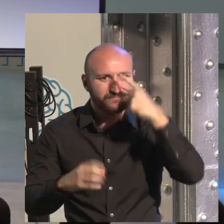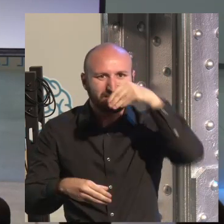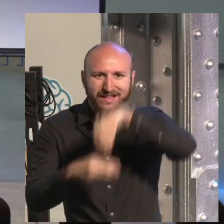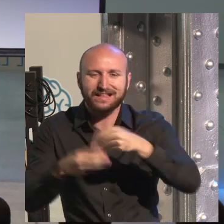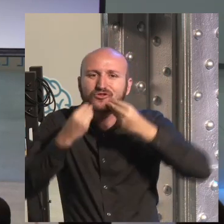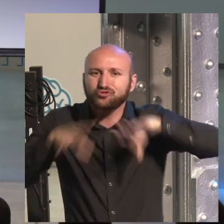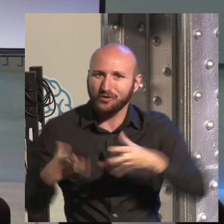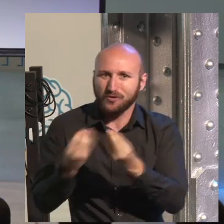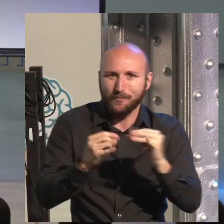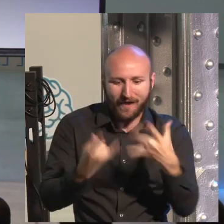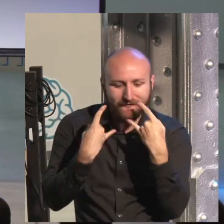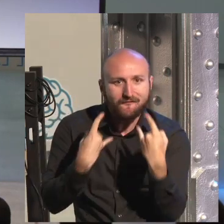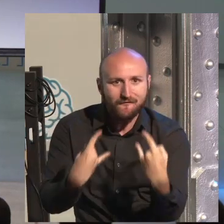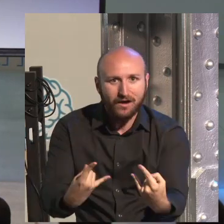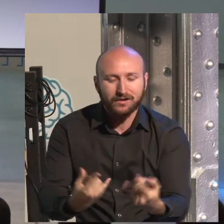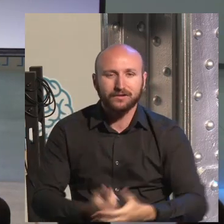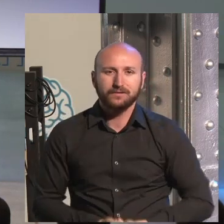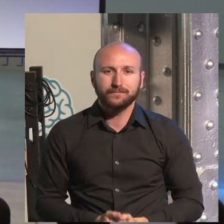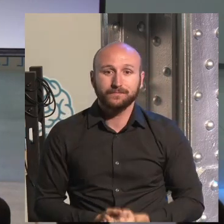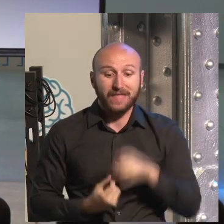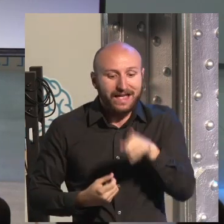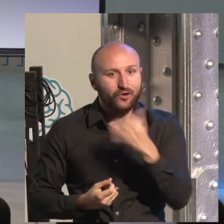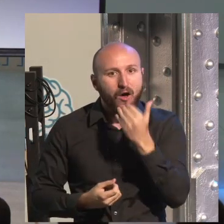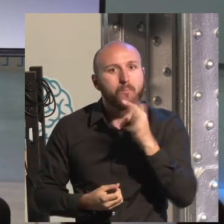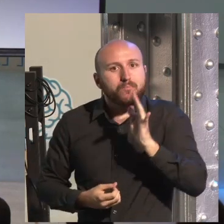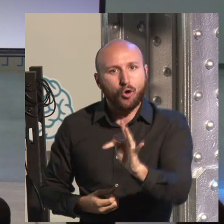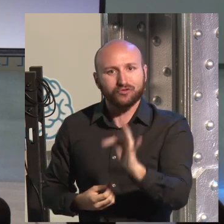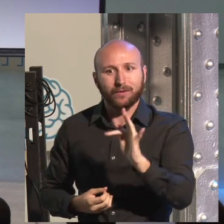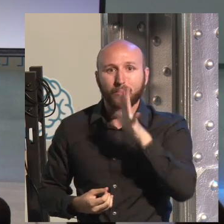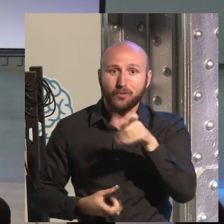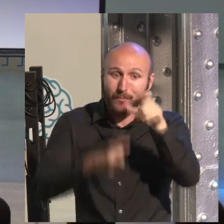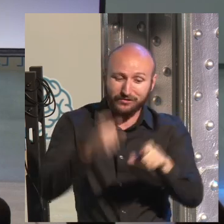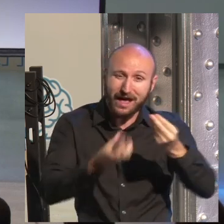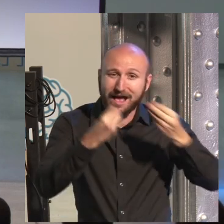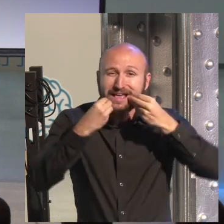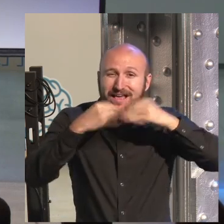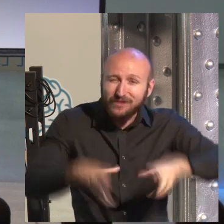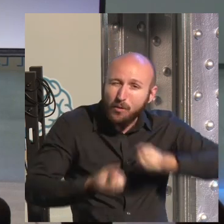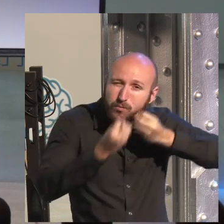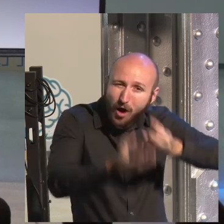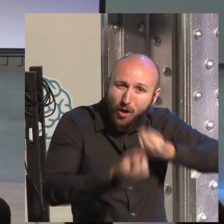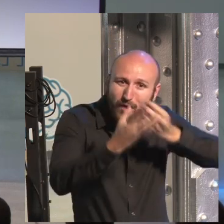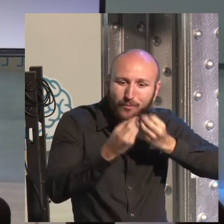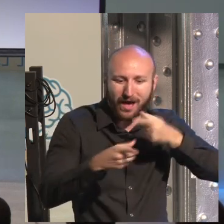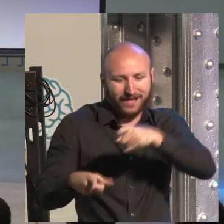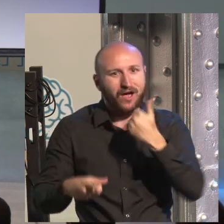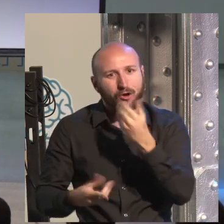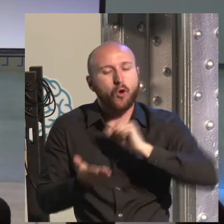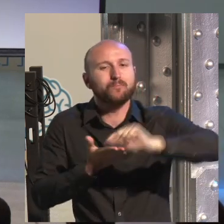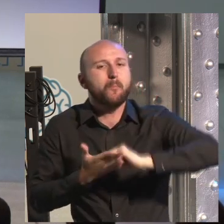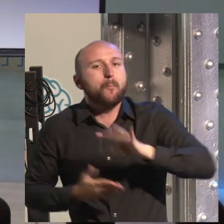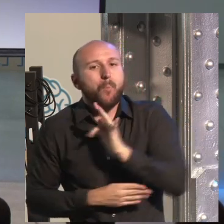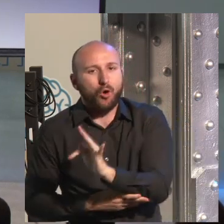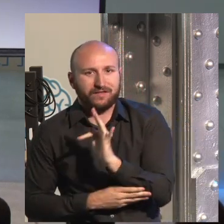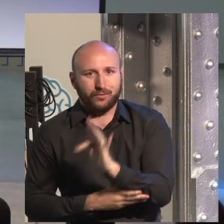historias, y como he dicho también, esa es una buena noticia para los contadores de historias, para los storytellers,